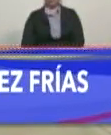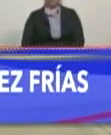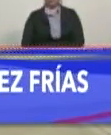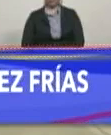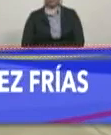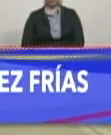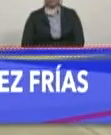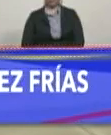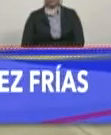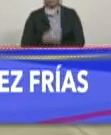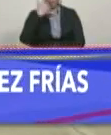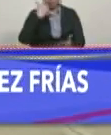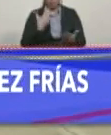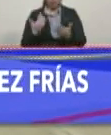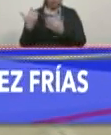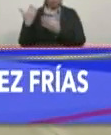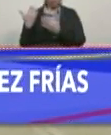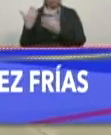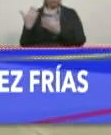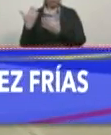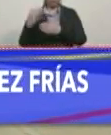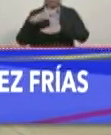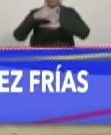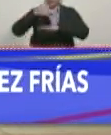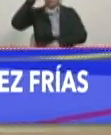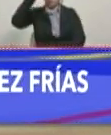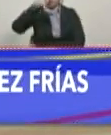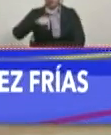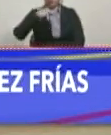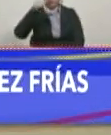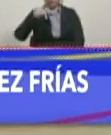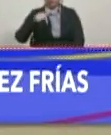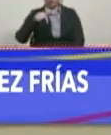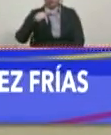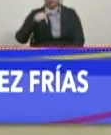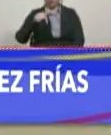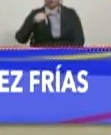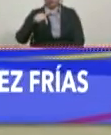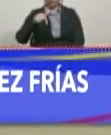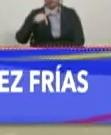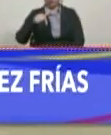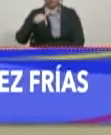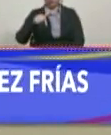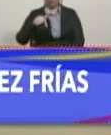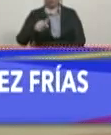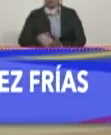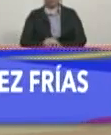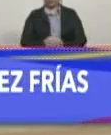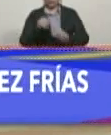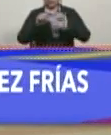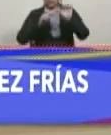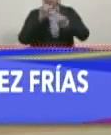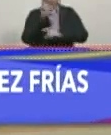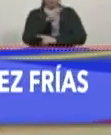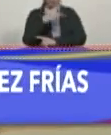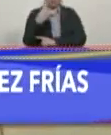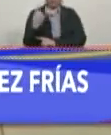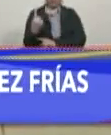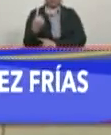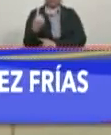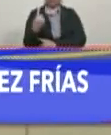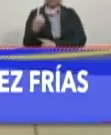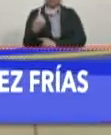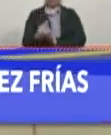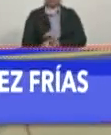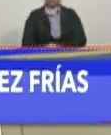Comandante Supremo Hugo Chávez, hoy, en medio de la ausencia física del gigante del siglo XXI, sus hermanos de